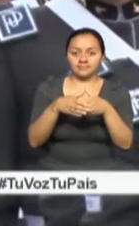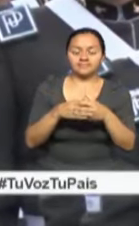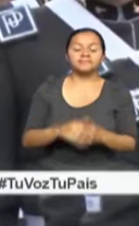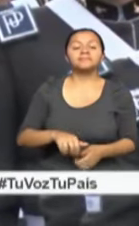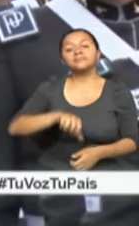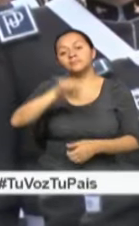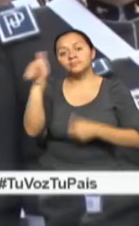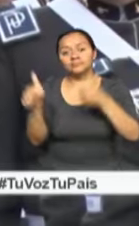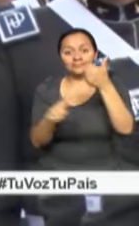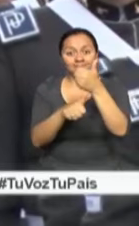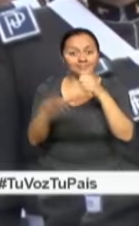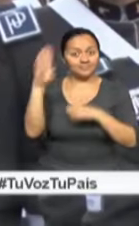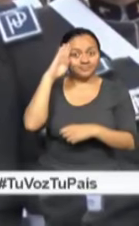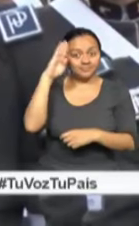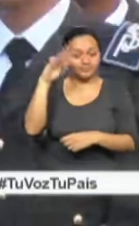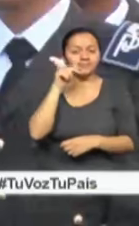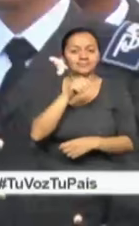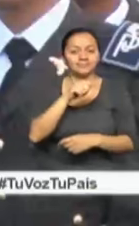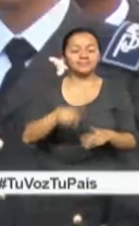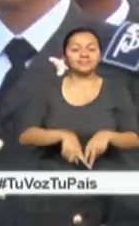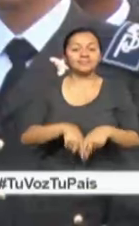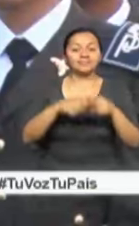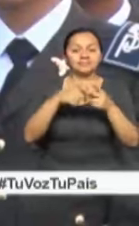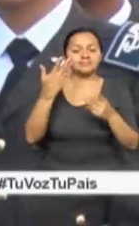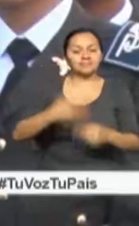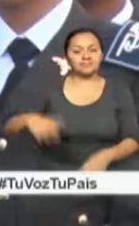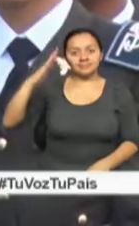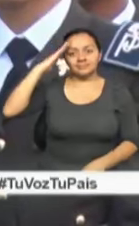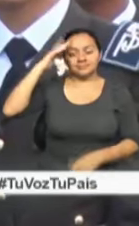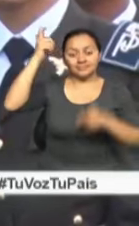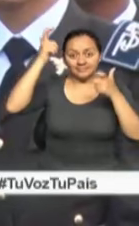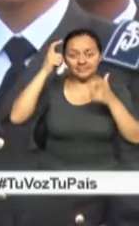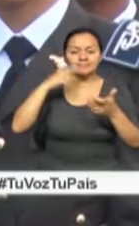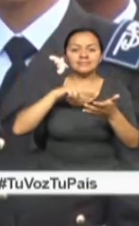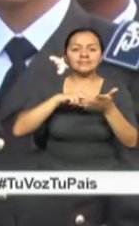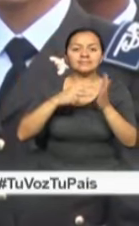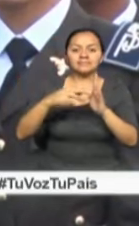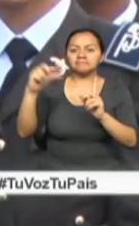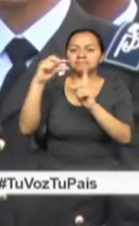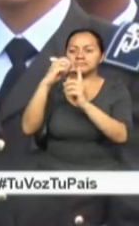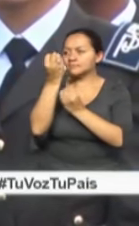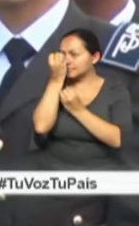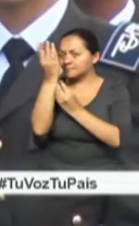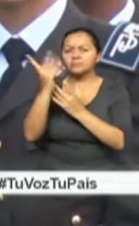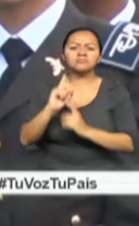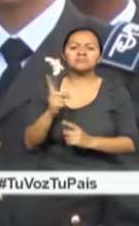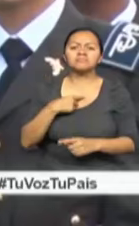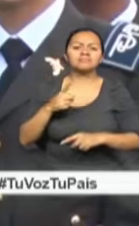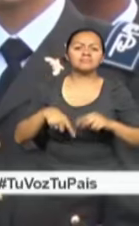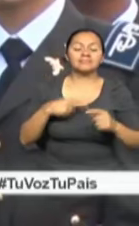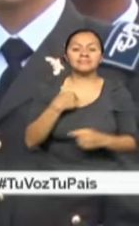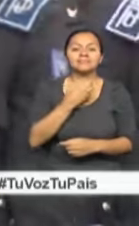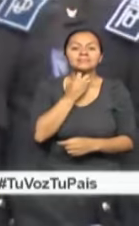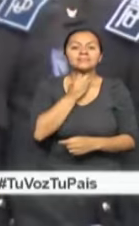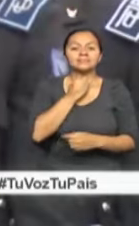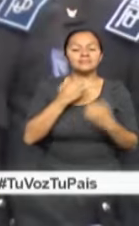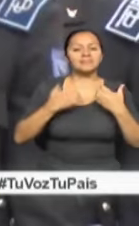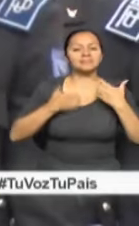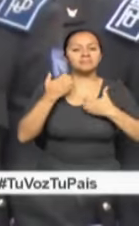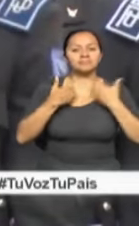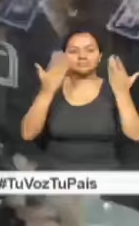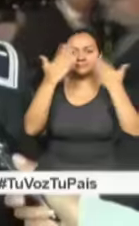subteniente Michelle Jara, parte de esta promoción, manifestó que no existen palabras que describan la emoción que significa concluir esta